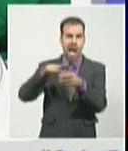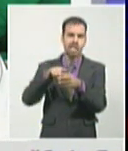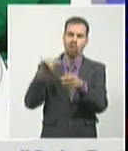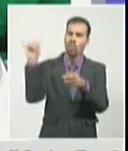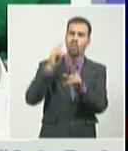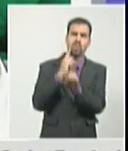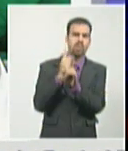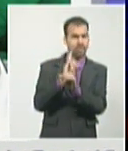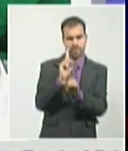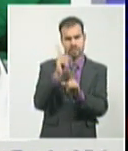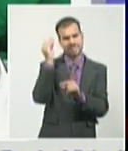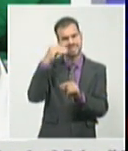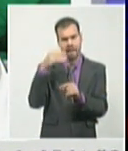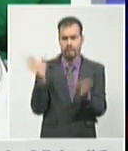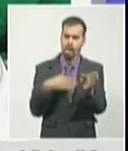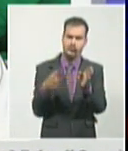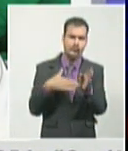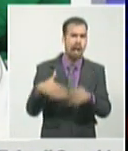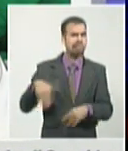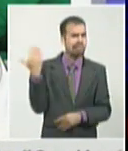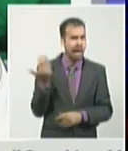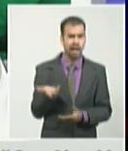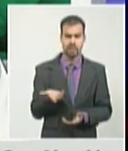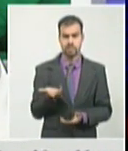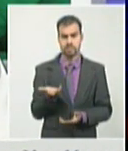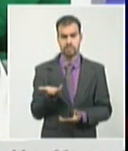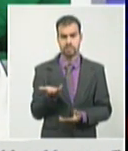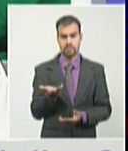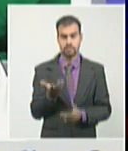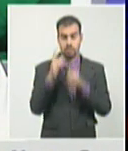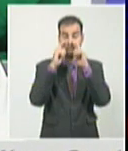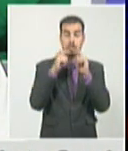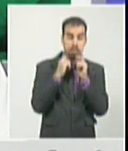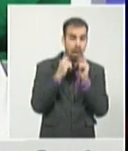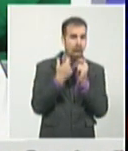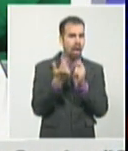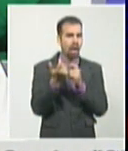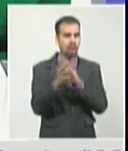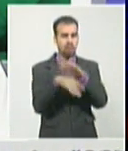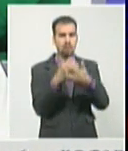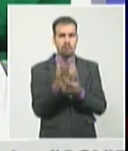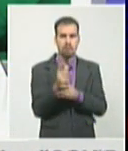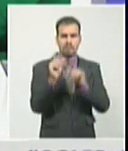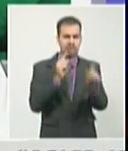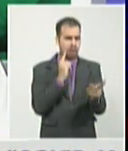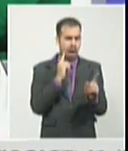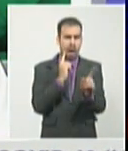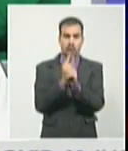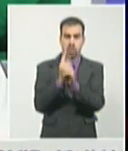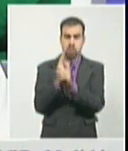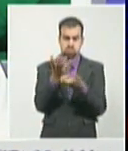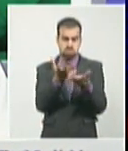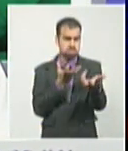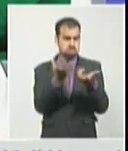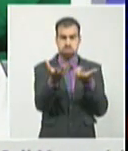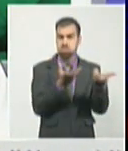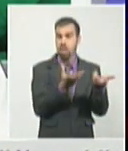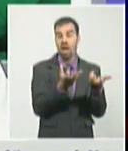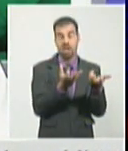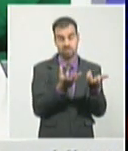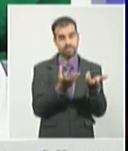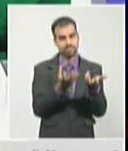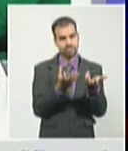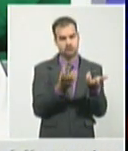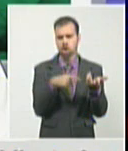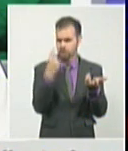con los incumplimientos y que realmente sabemos que vamos a lograr se va a controlar y te